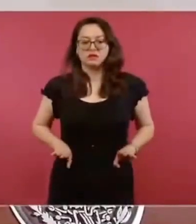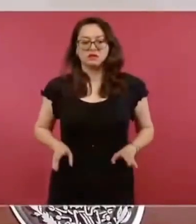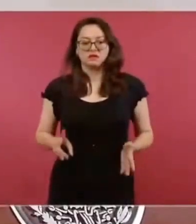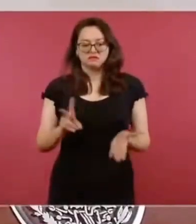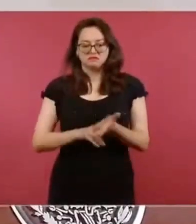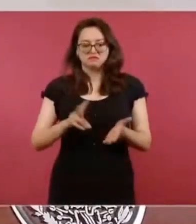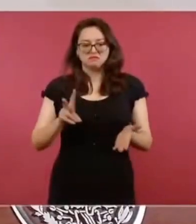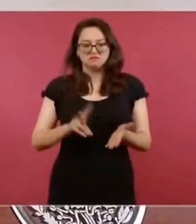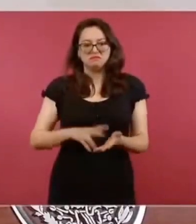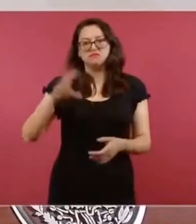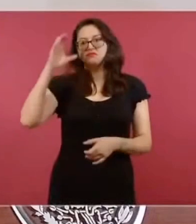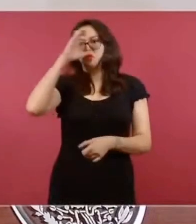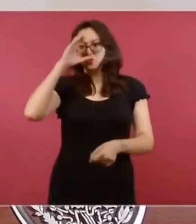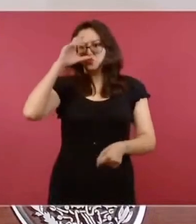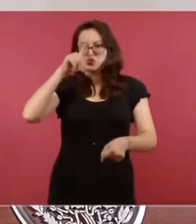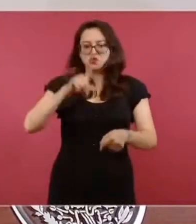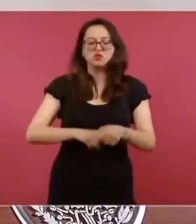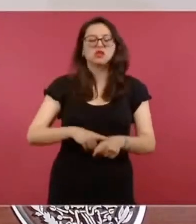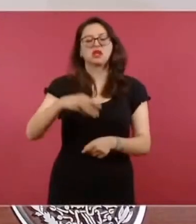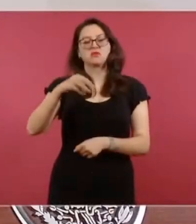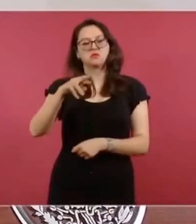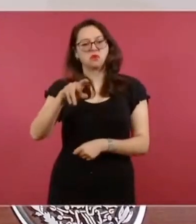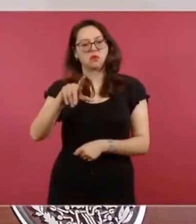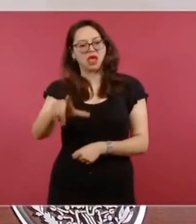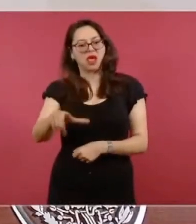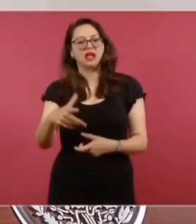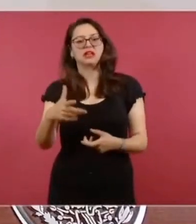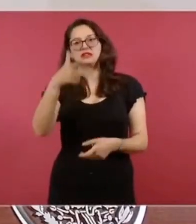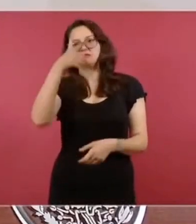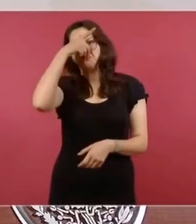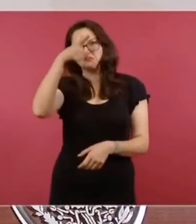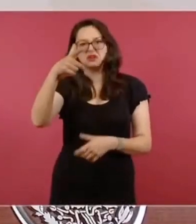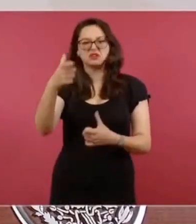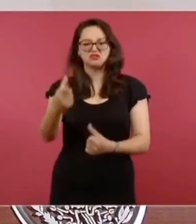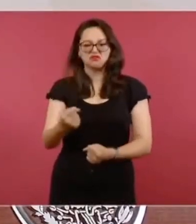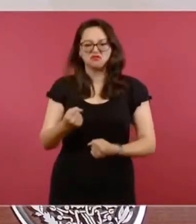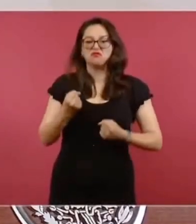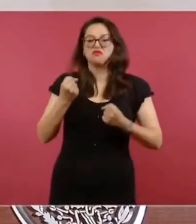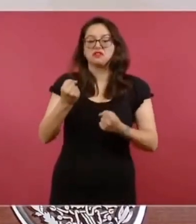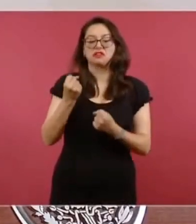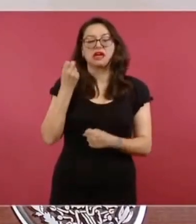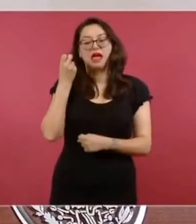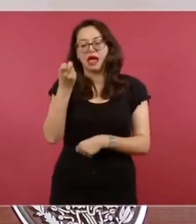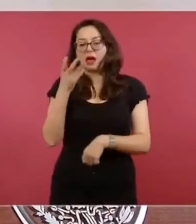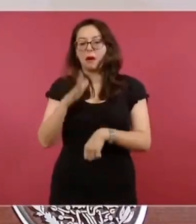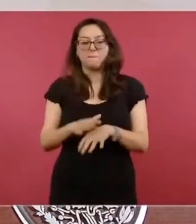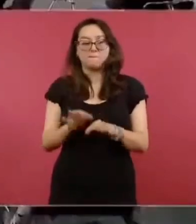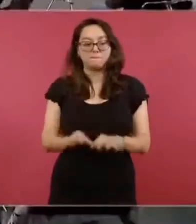culturales, morales, espirituales. Esa es la clave.